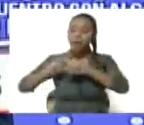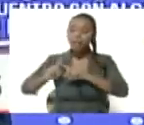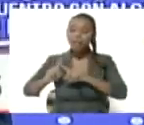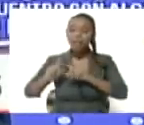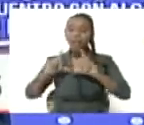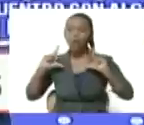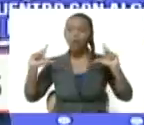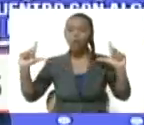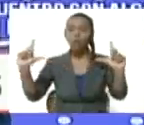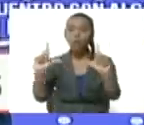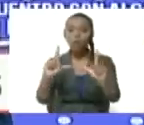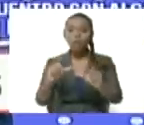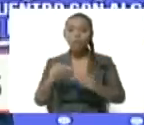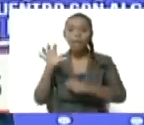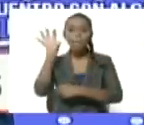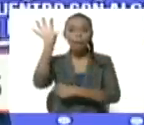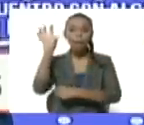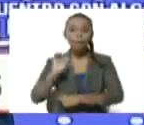del país.